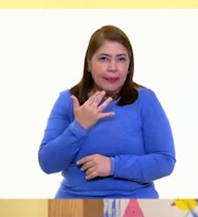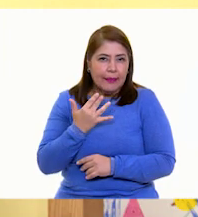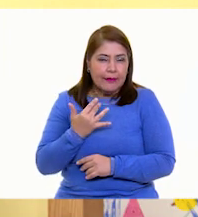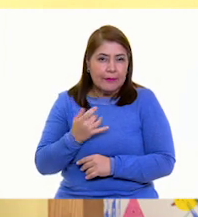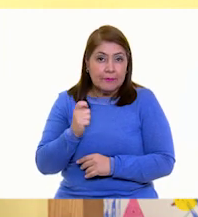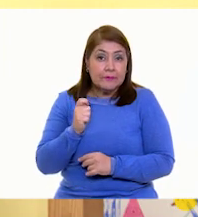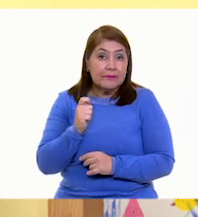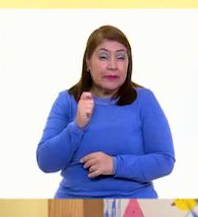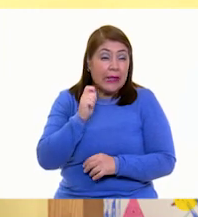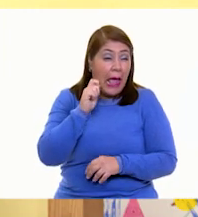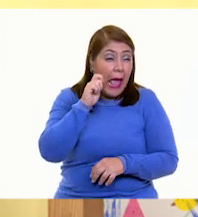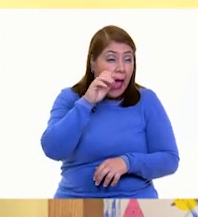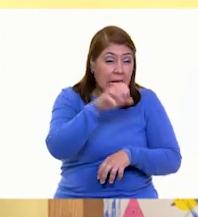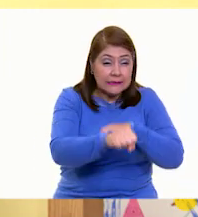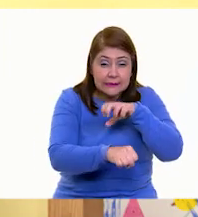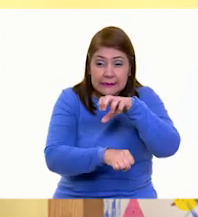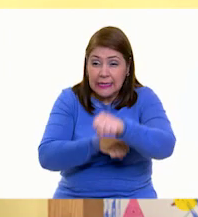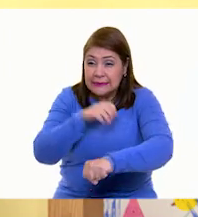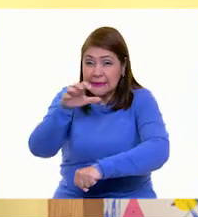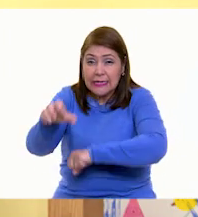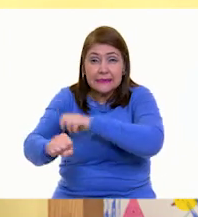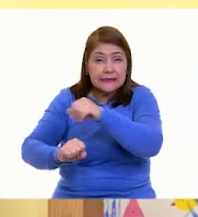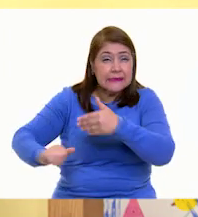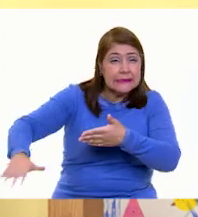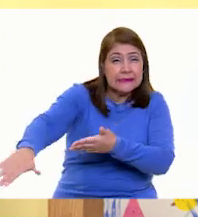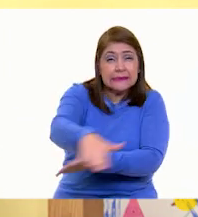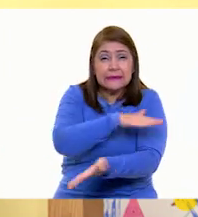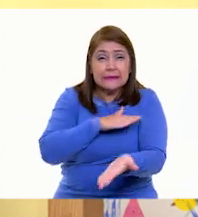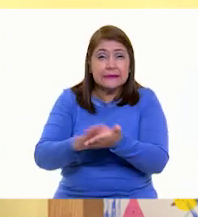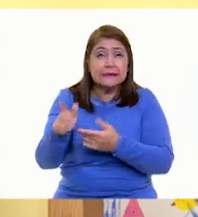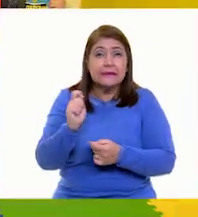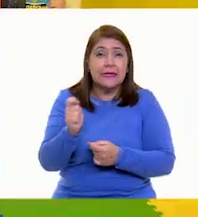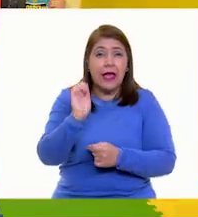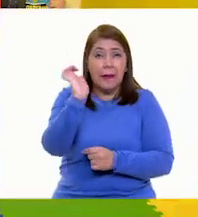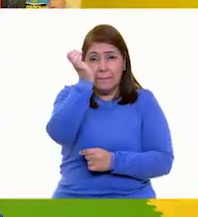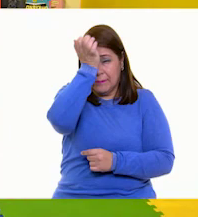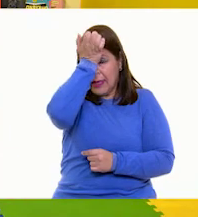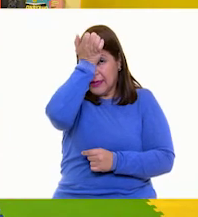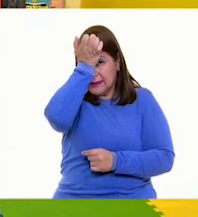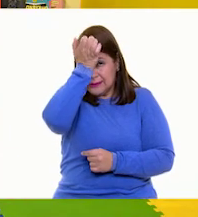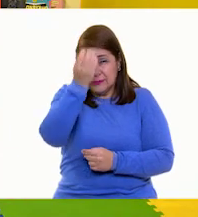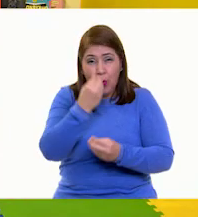se comió todas las ovejas del pastor.